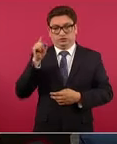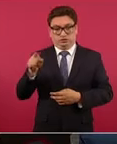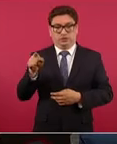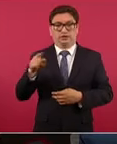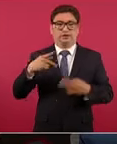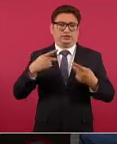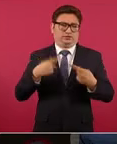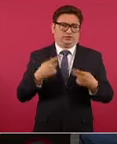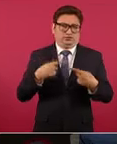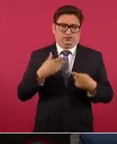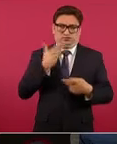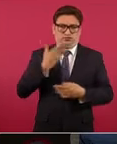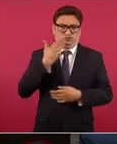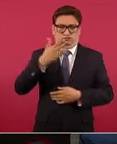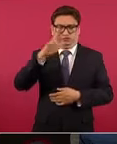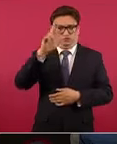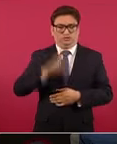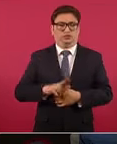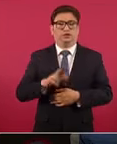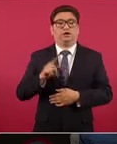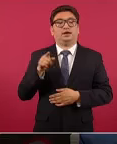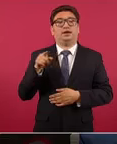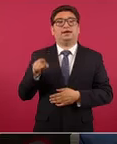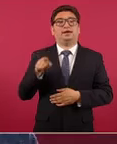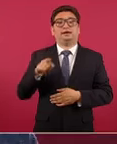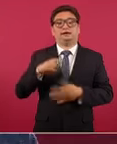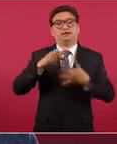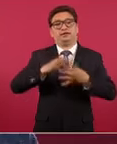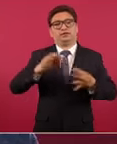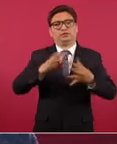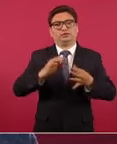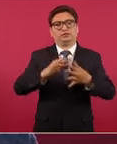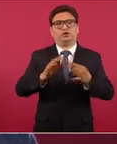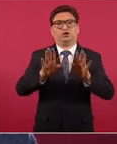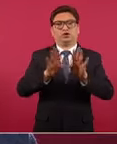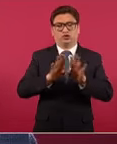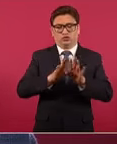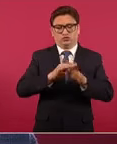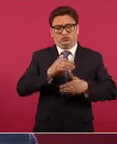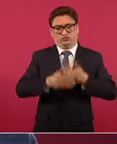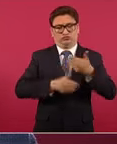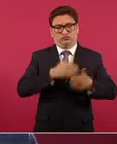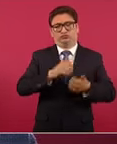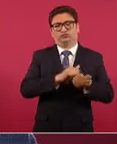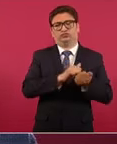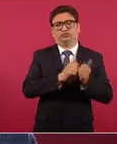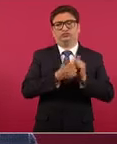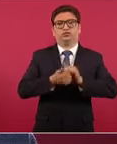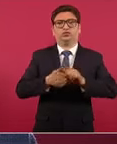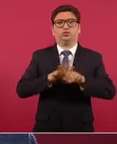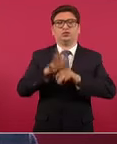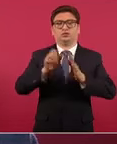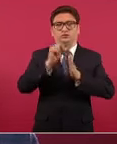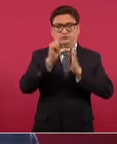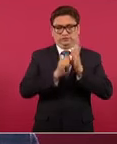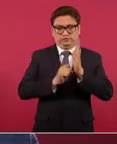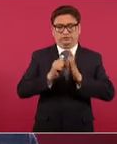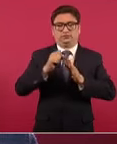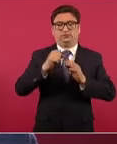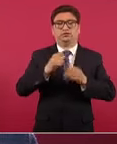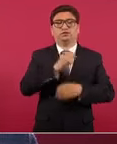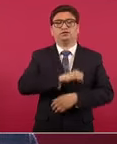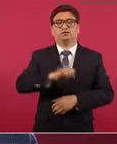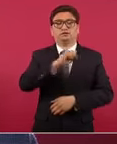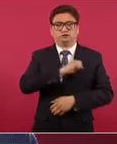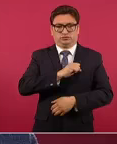de costumbre todos los martes nos informará los avances del plan de transformación del sistema de salud con el